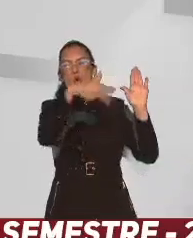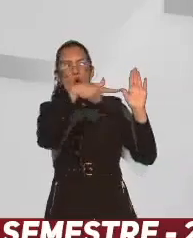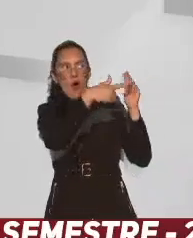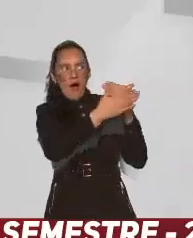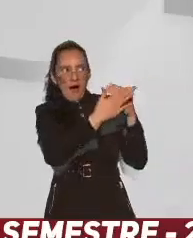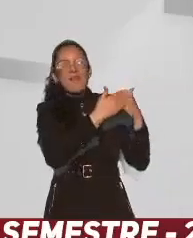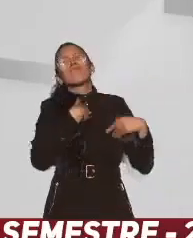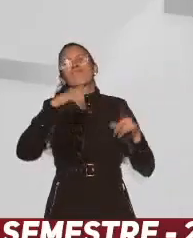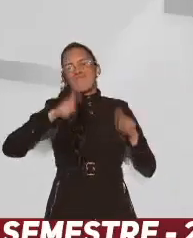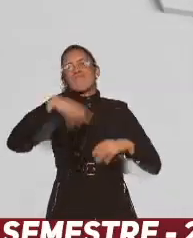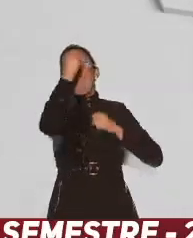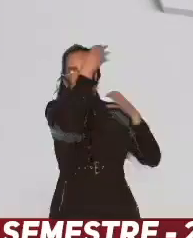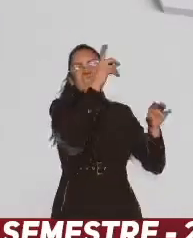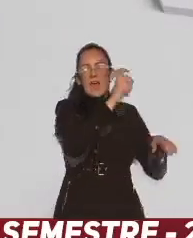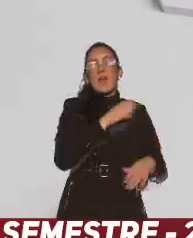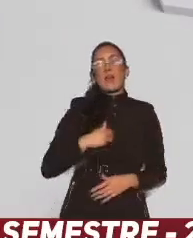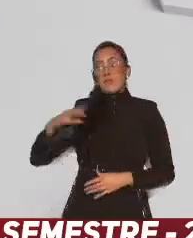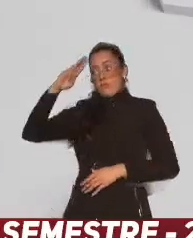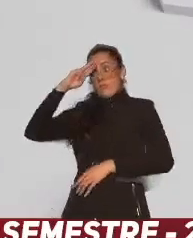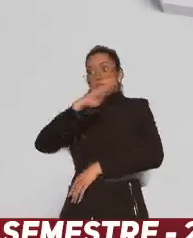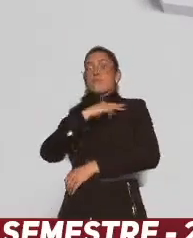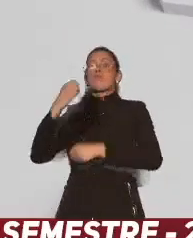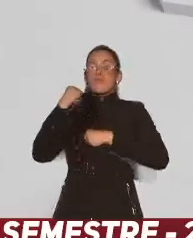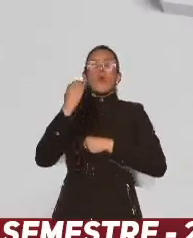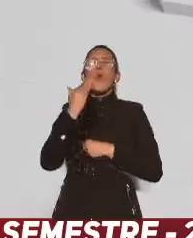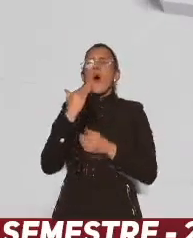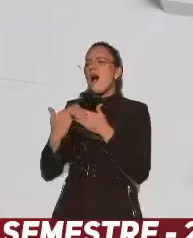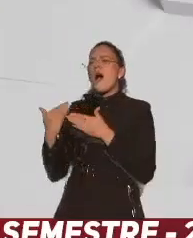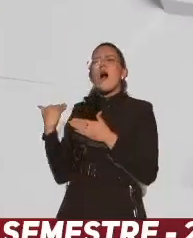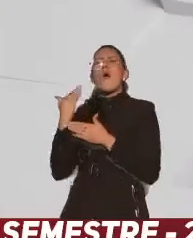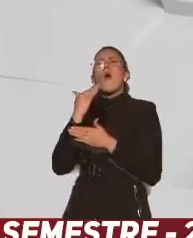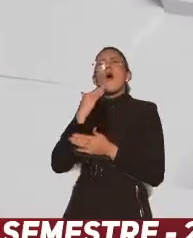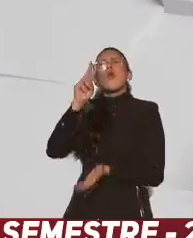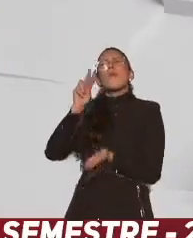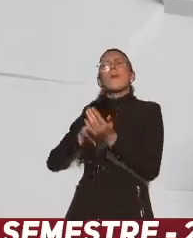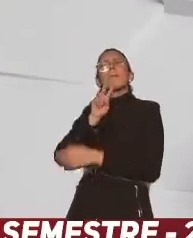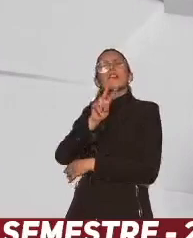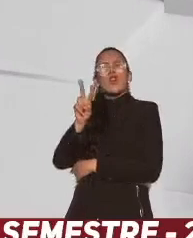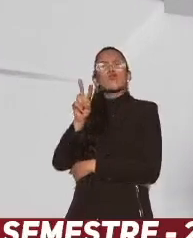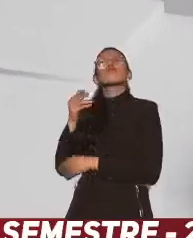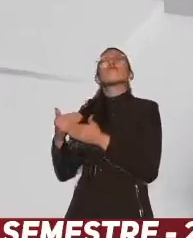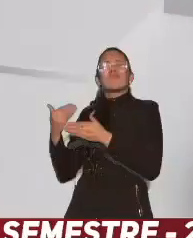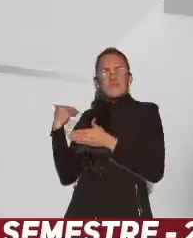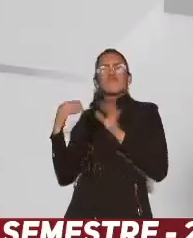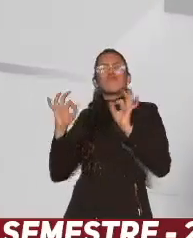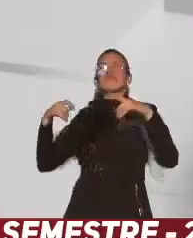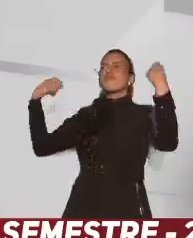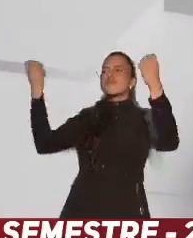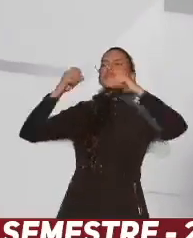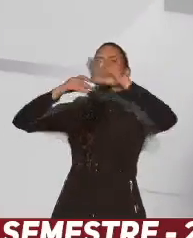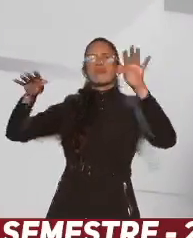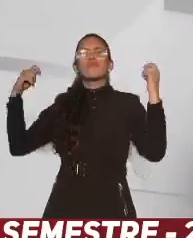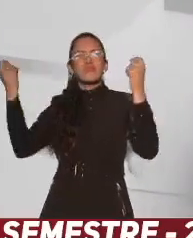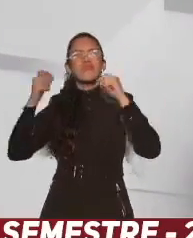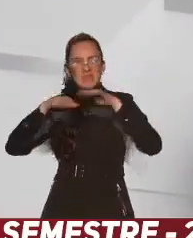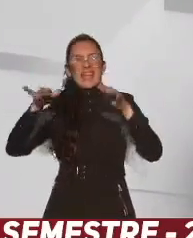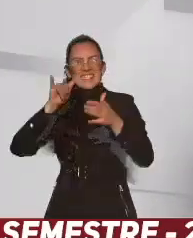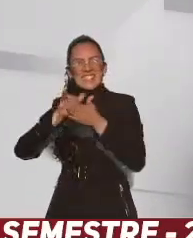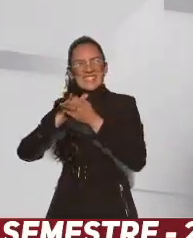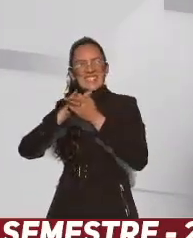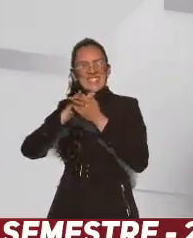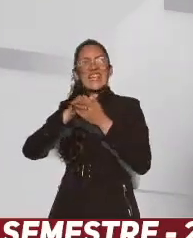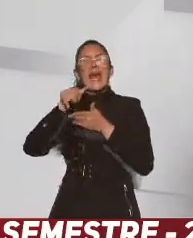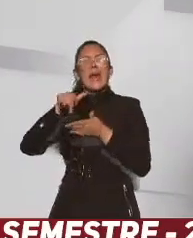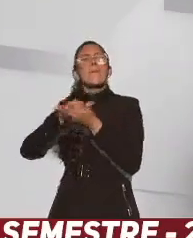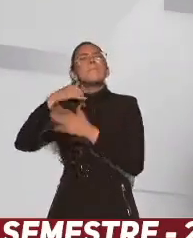militares durante el segundo semestre del 2022 el Plan de Campaña Bicentenario, Héroes de la Libertad, para la ejecución de las